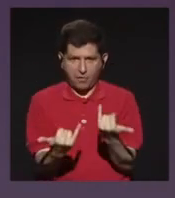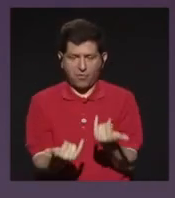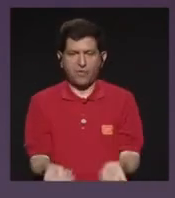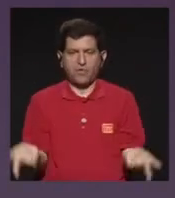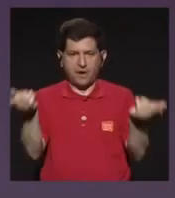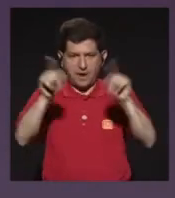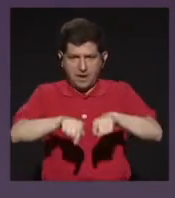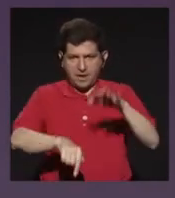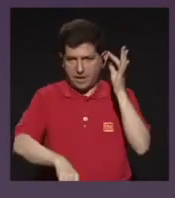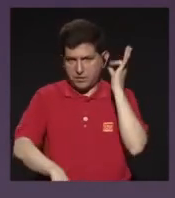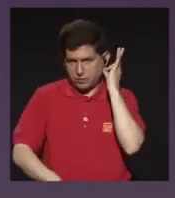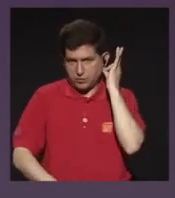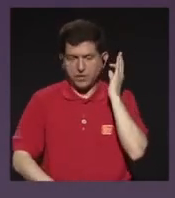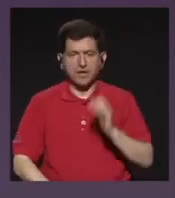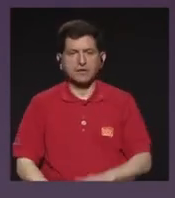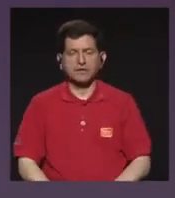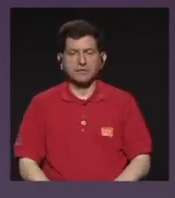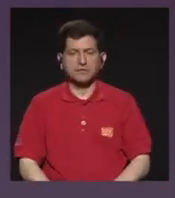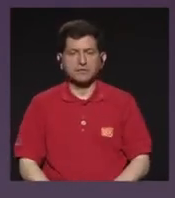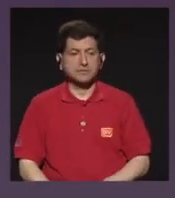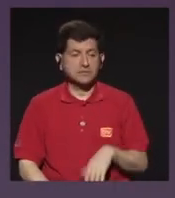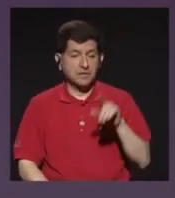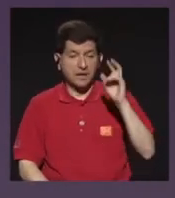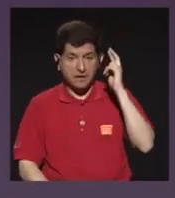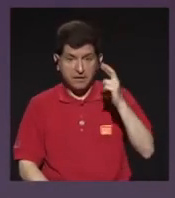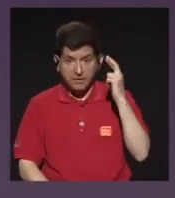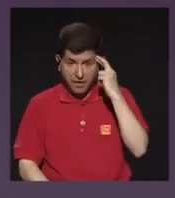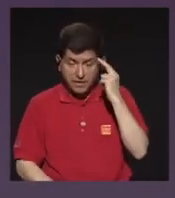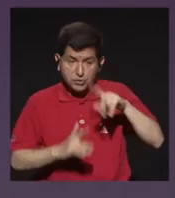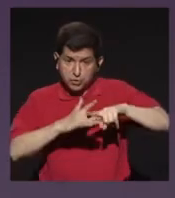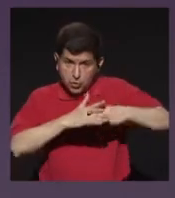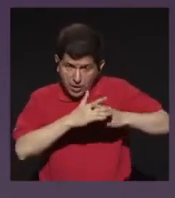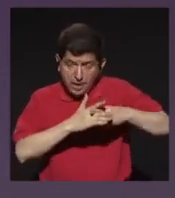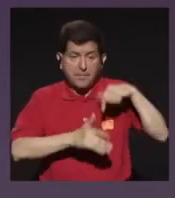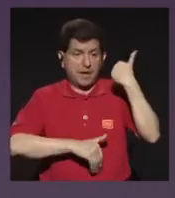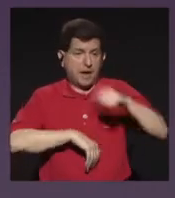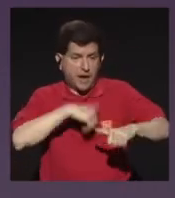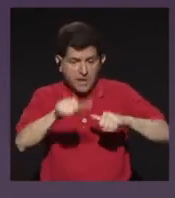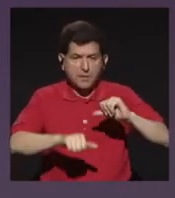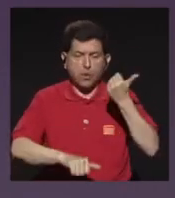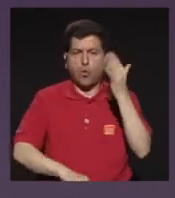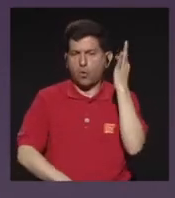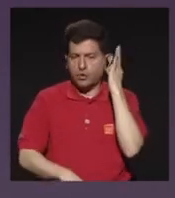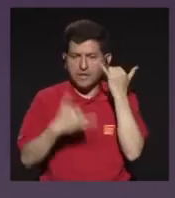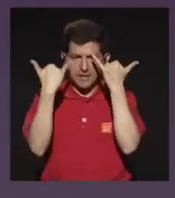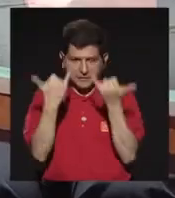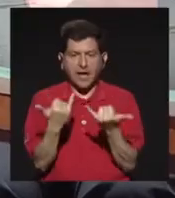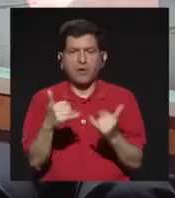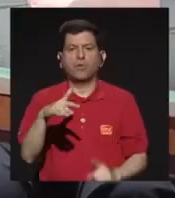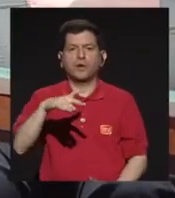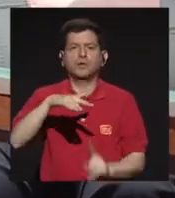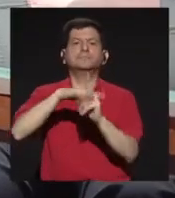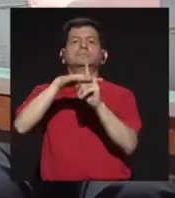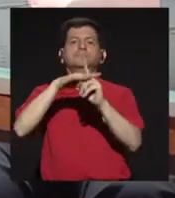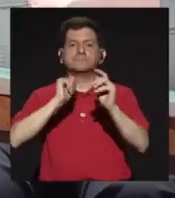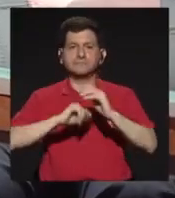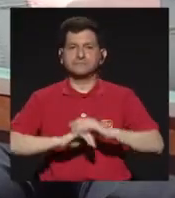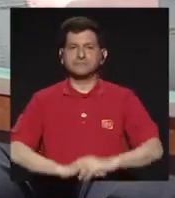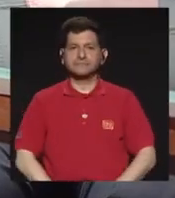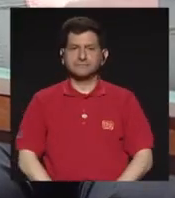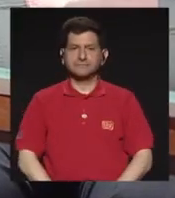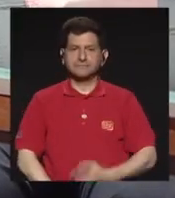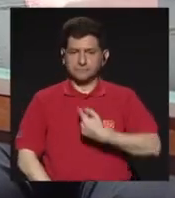caso es de las mujeres que, debido a esos mecanismos de lucha de otras mujeres, ahora estamos, ¿verdad?